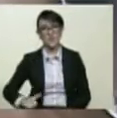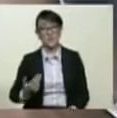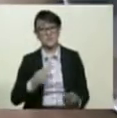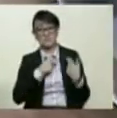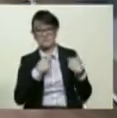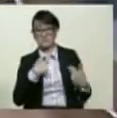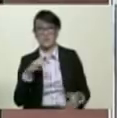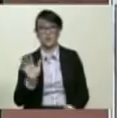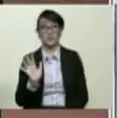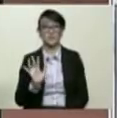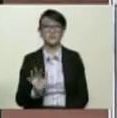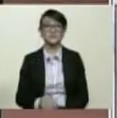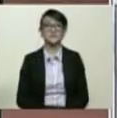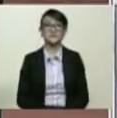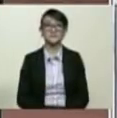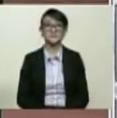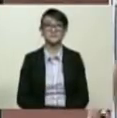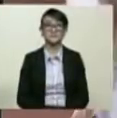nuestra.